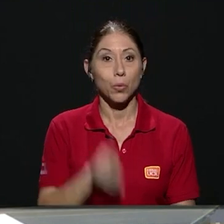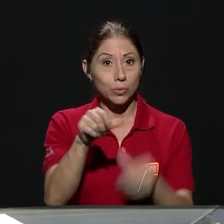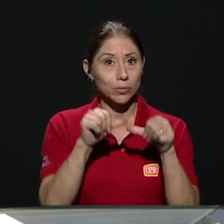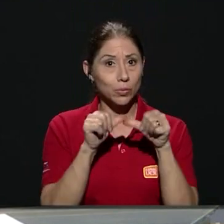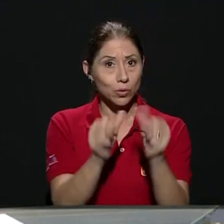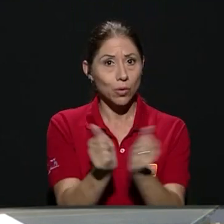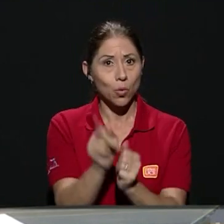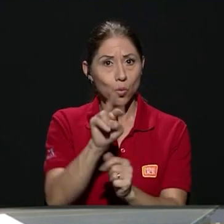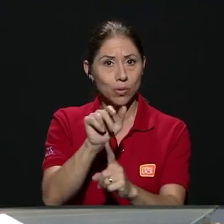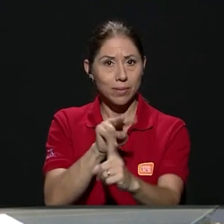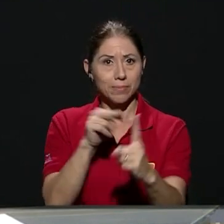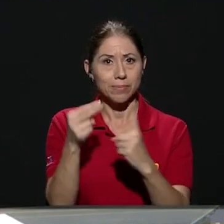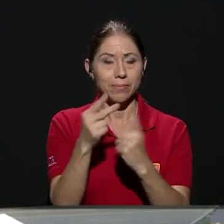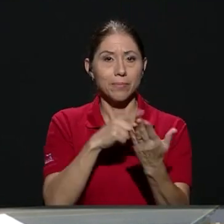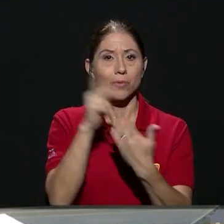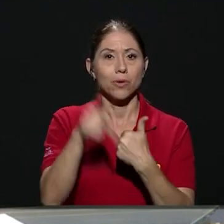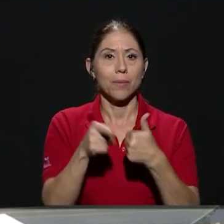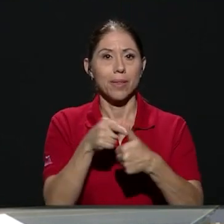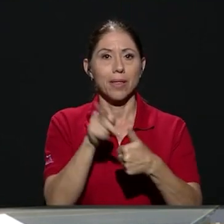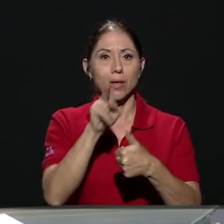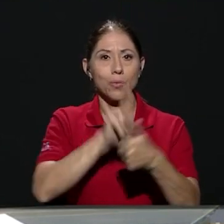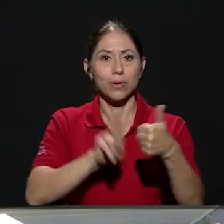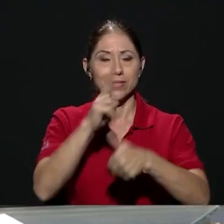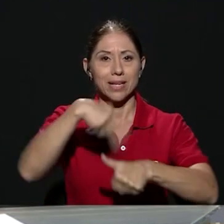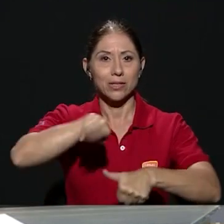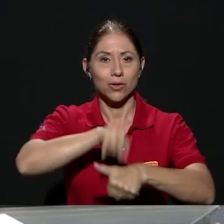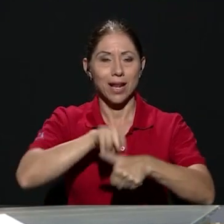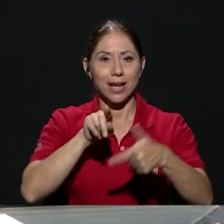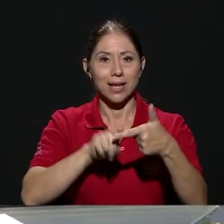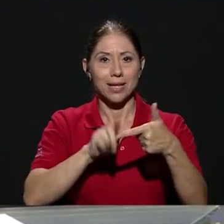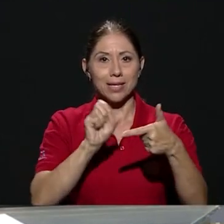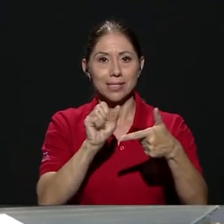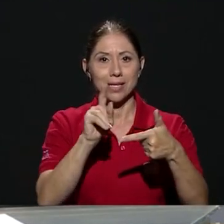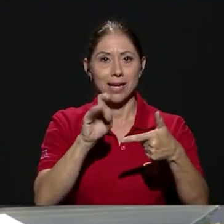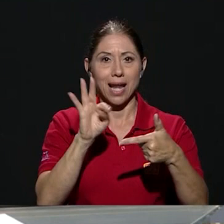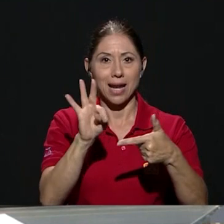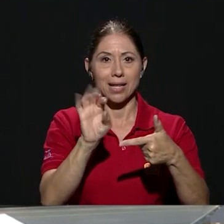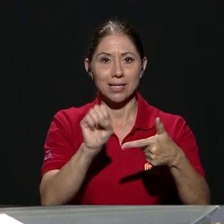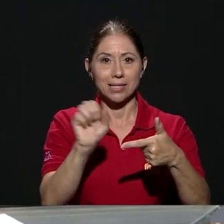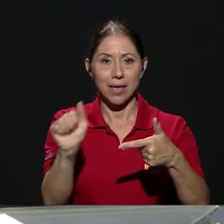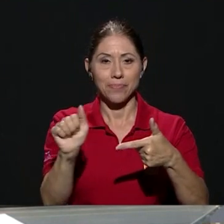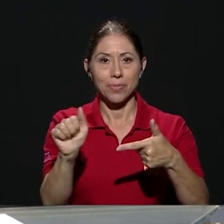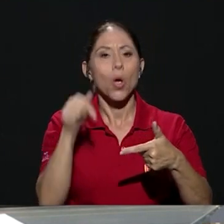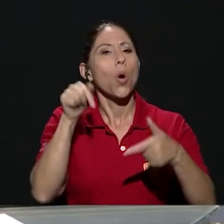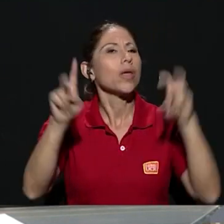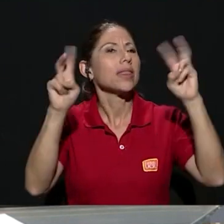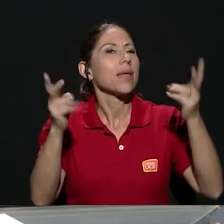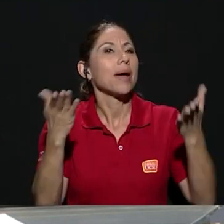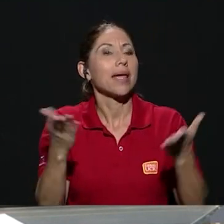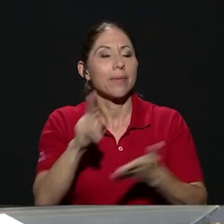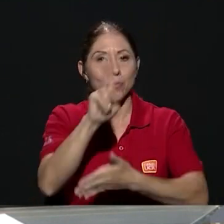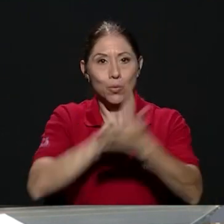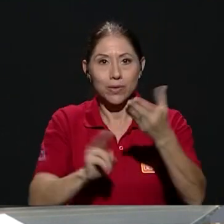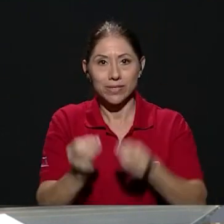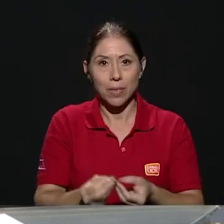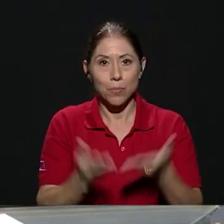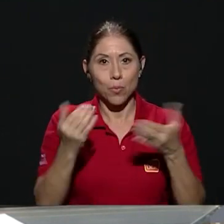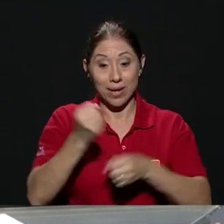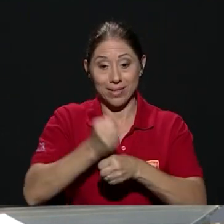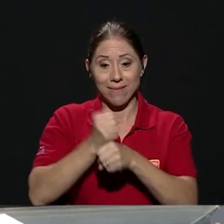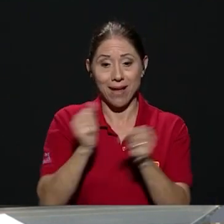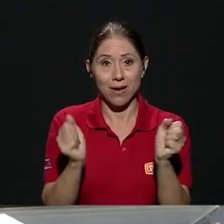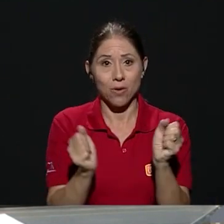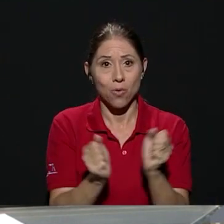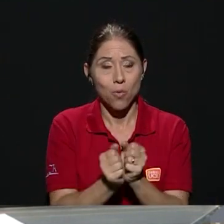Regresa usted a Una Mirada, el programa de la Universidad Nacional y del CINAR S.A. Hoy con el tema del trabajo que hace la universidad pública por las